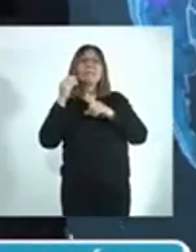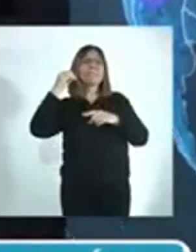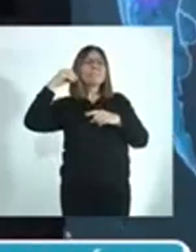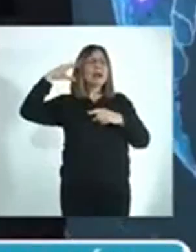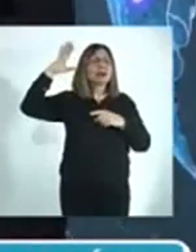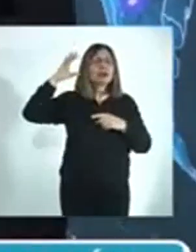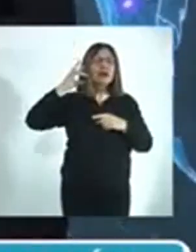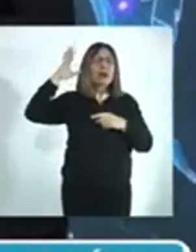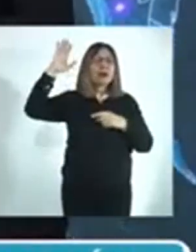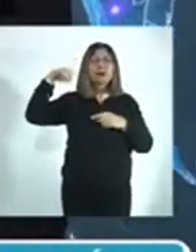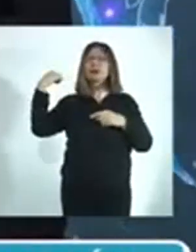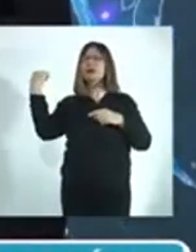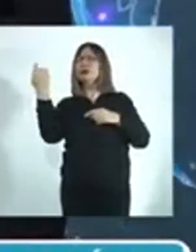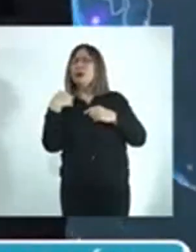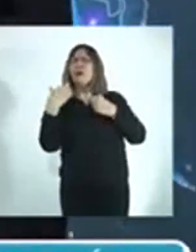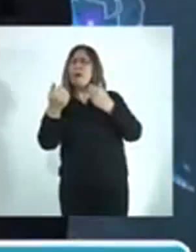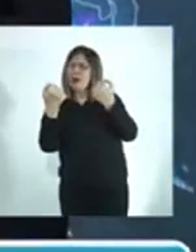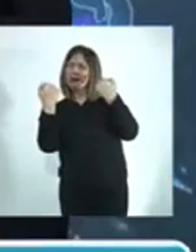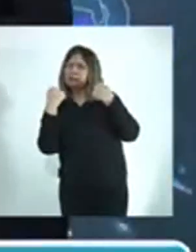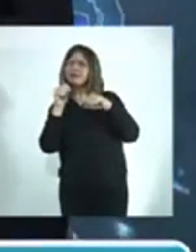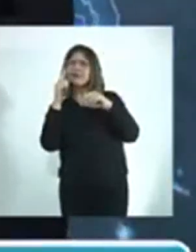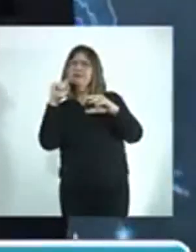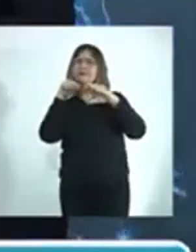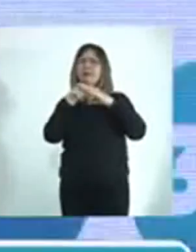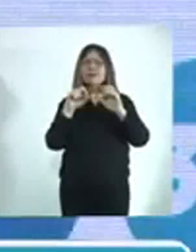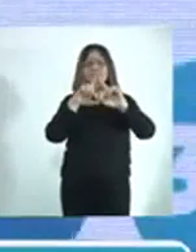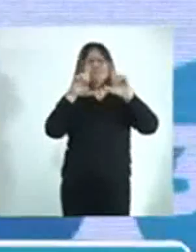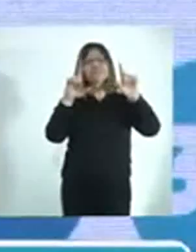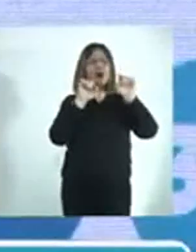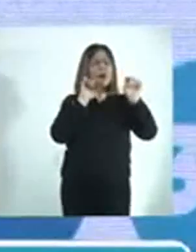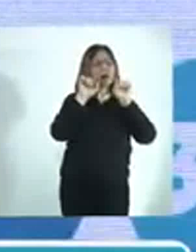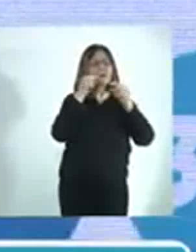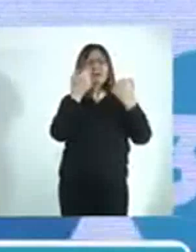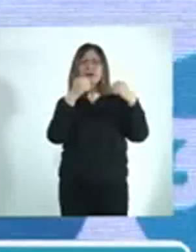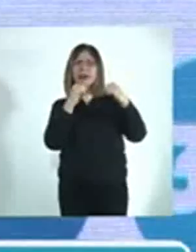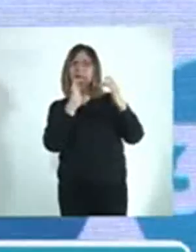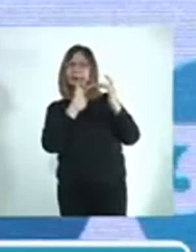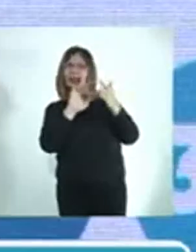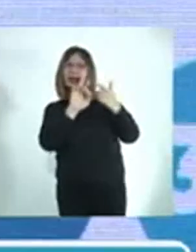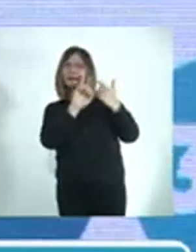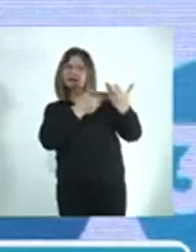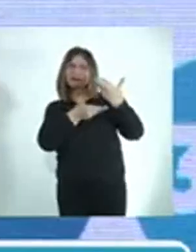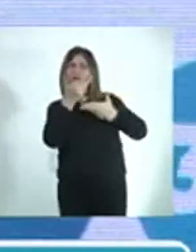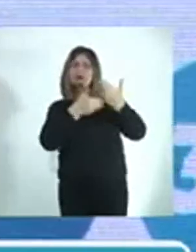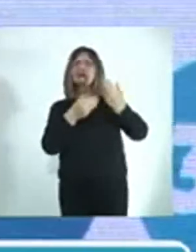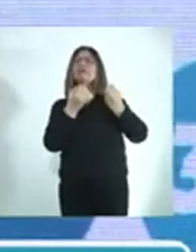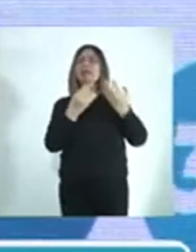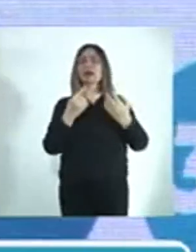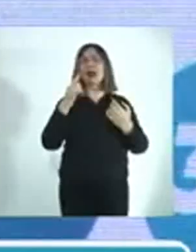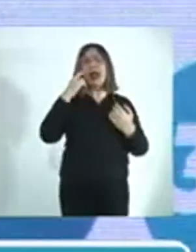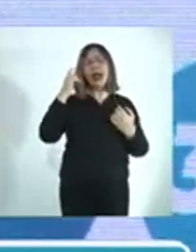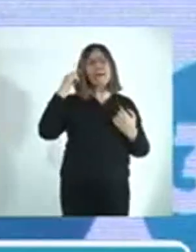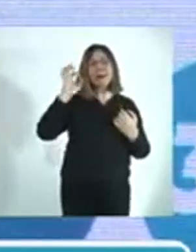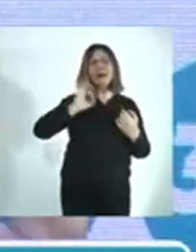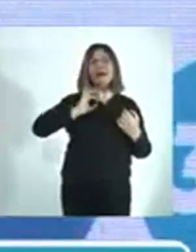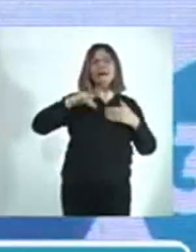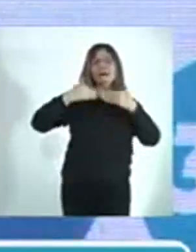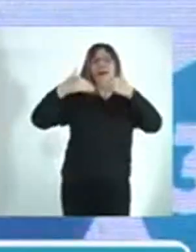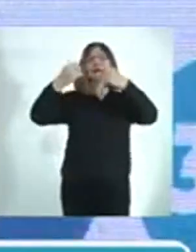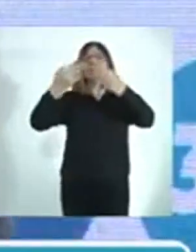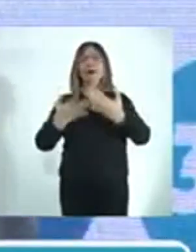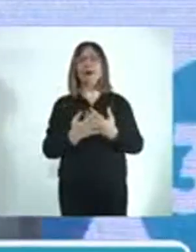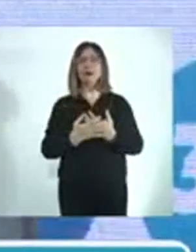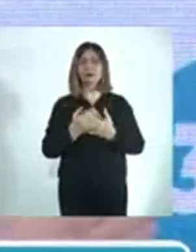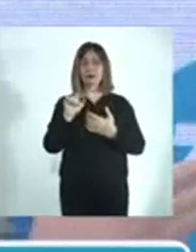mayores, todos tenemos que vincularnos y conocer mucho más estas herramientas para poder tener una mejor conexión y por allí no estar tan cerca.